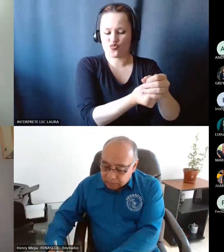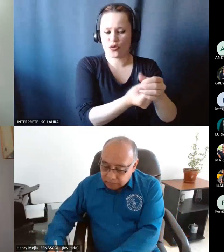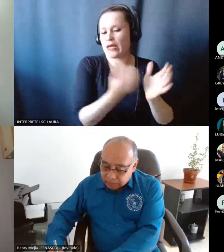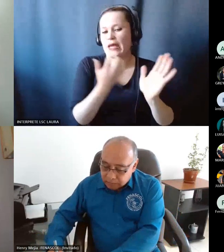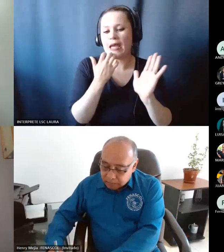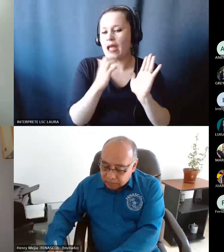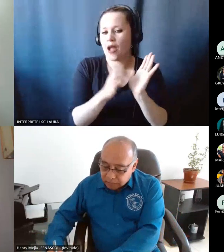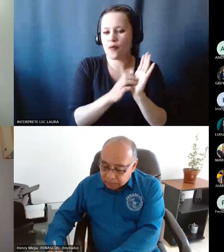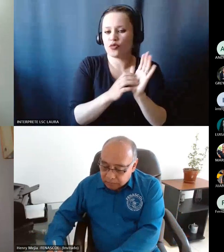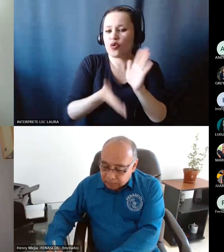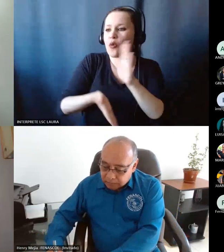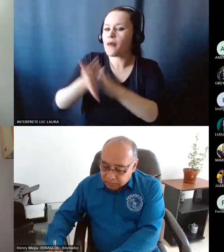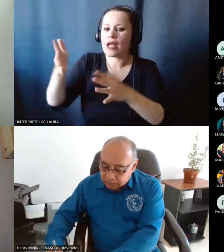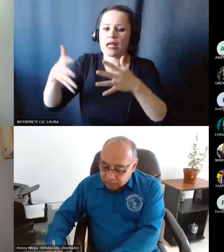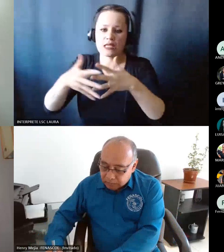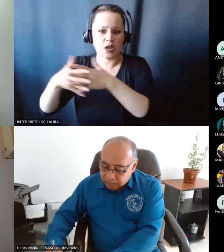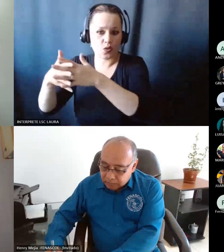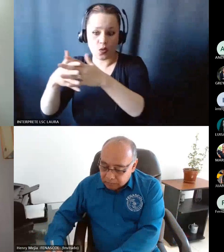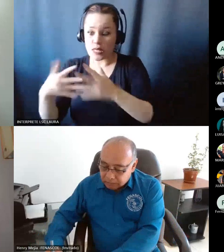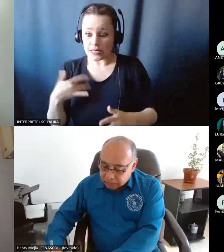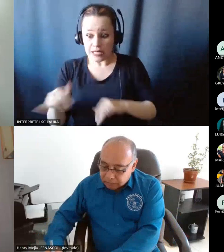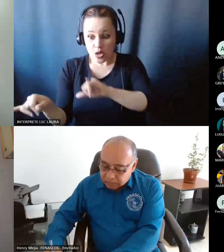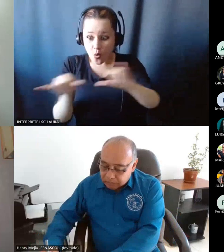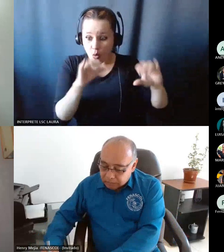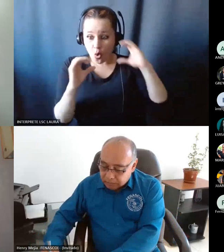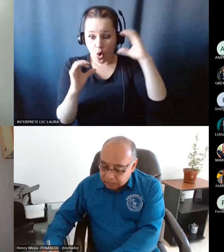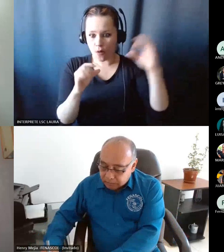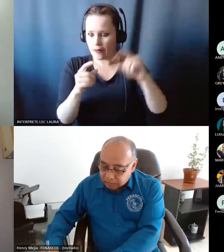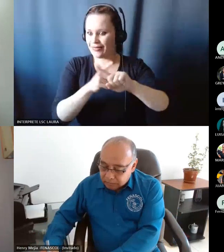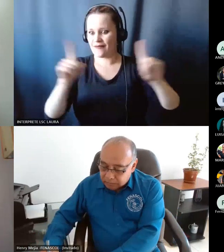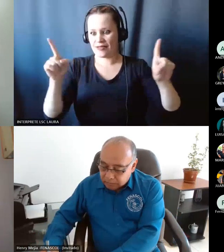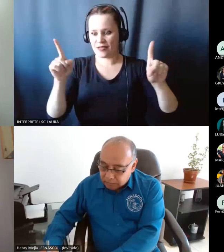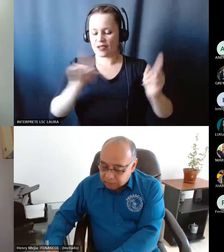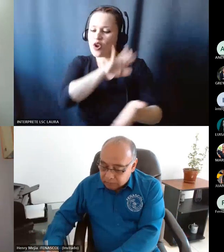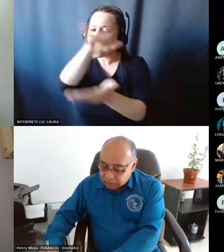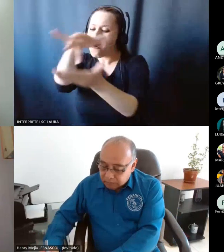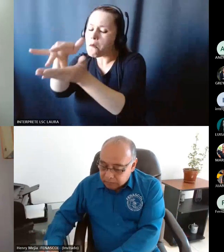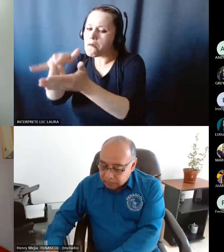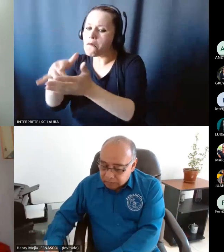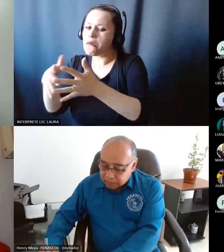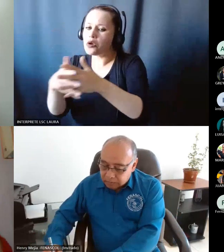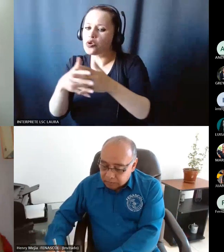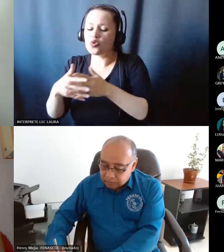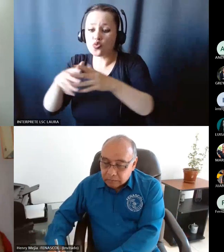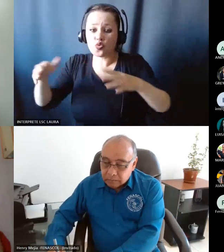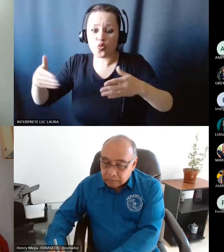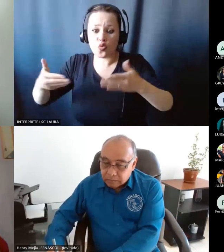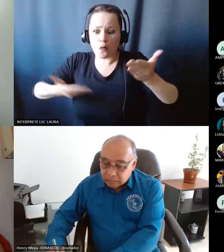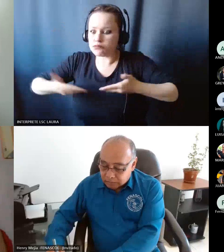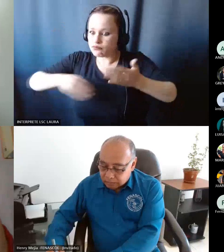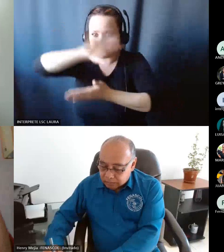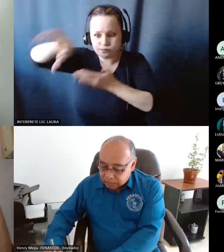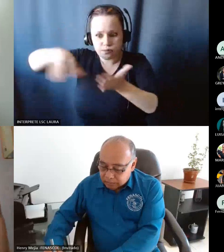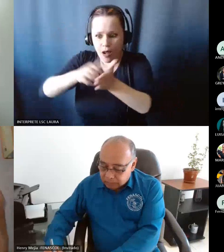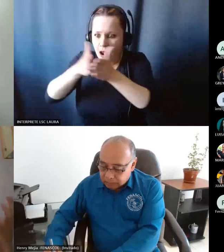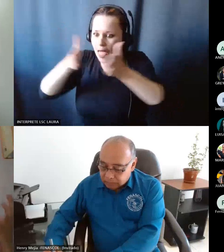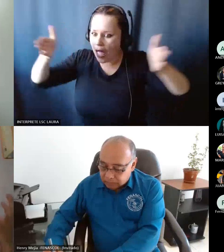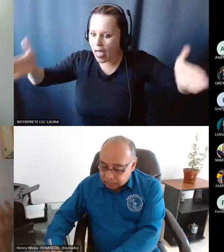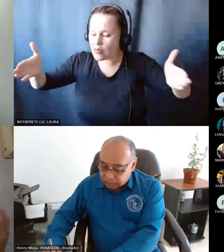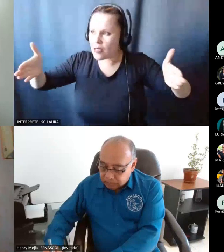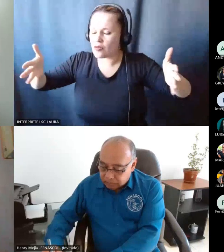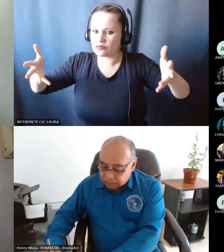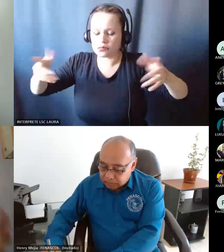ejemplo a los Estados Unidos y esto no se siente de esa manera en muchos escenarios uno puede llegar en Walmart y puedes ver a personas de